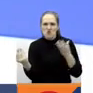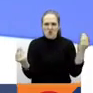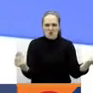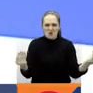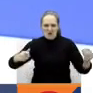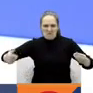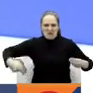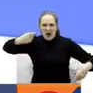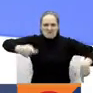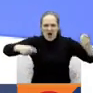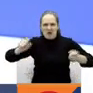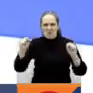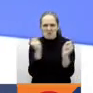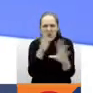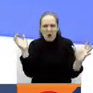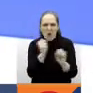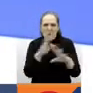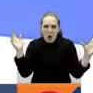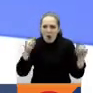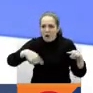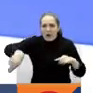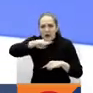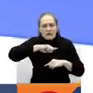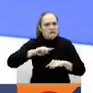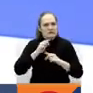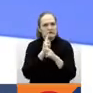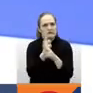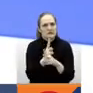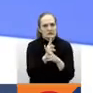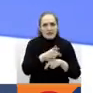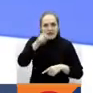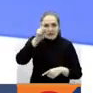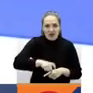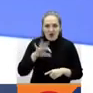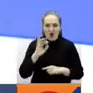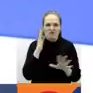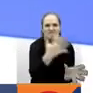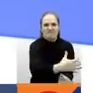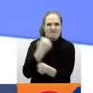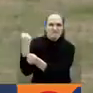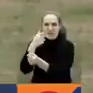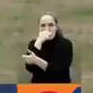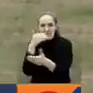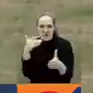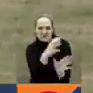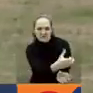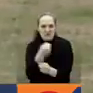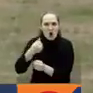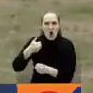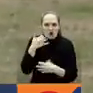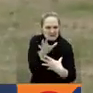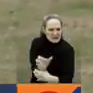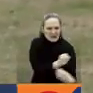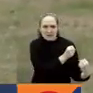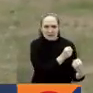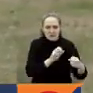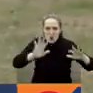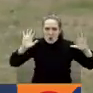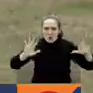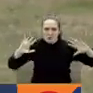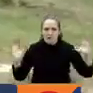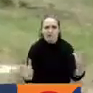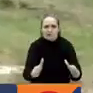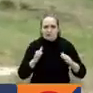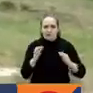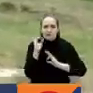artefactos explosivos convencionales e improvisados, el reclutamiento de niños, niñas y adolescentes. Ante estos hechos de violencia que han generado